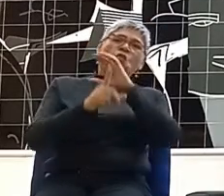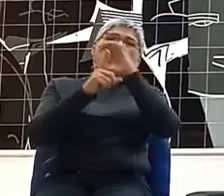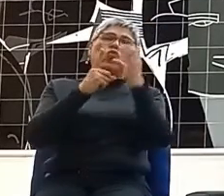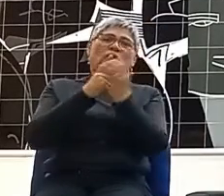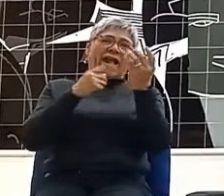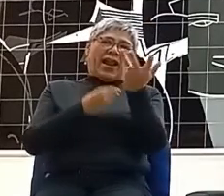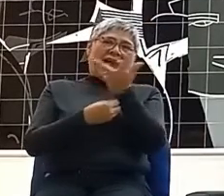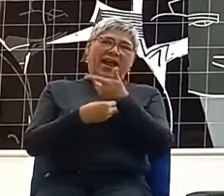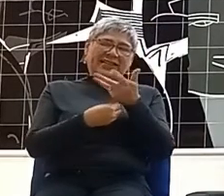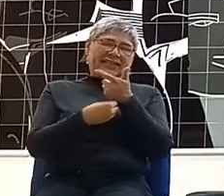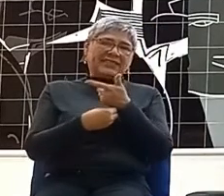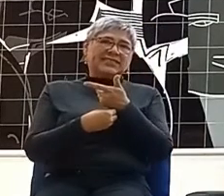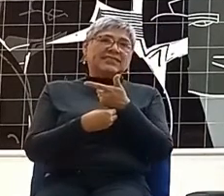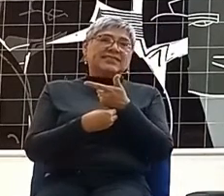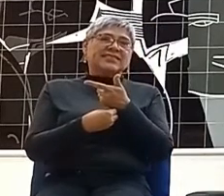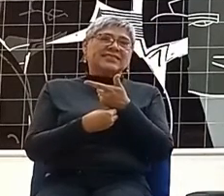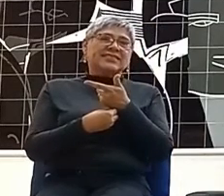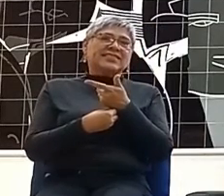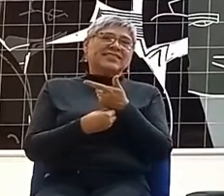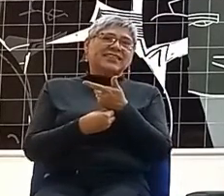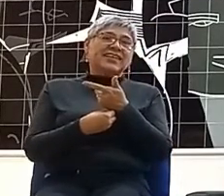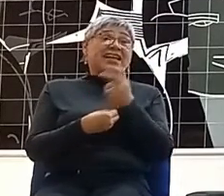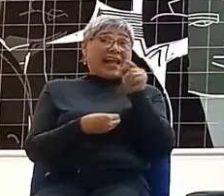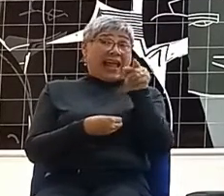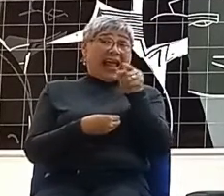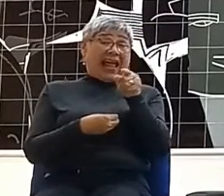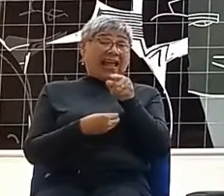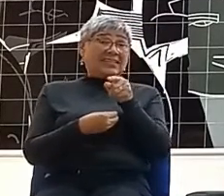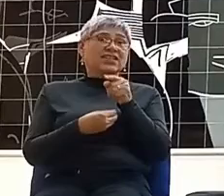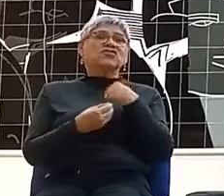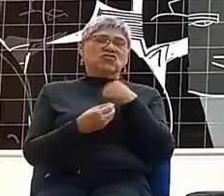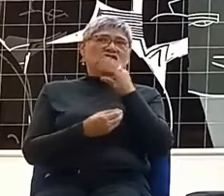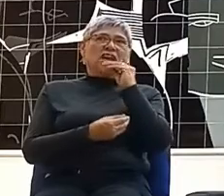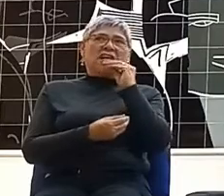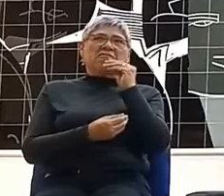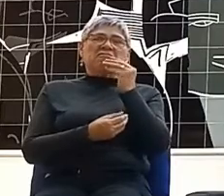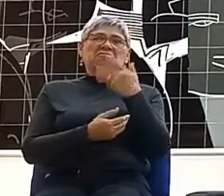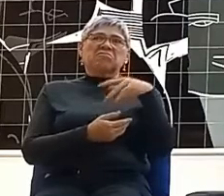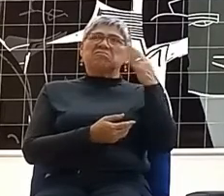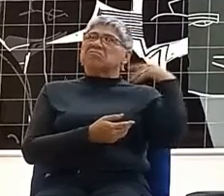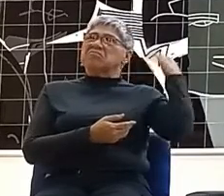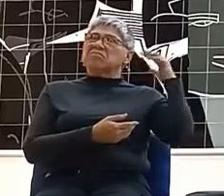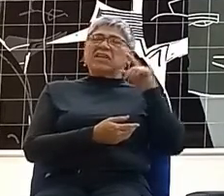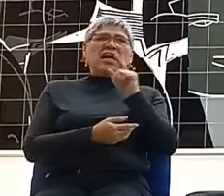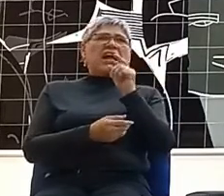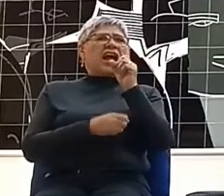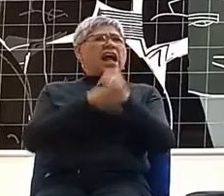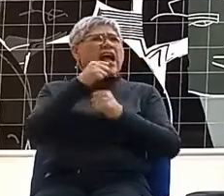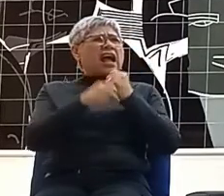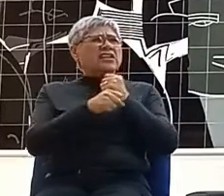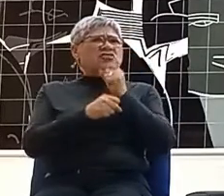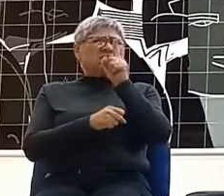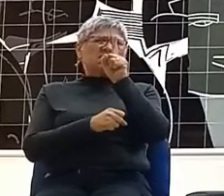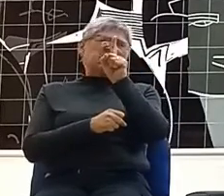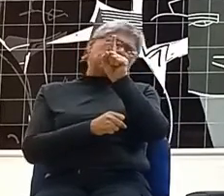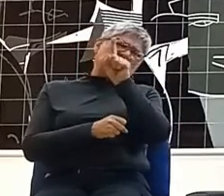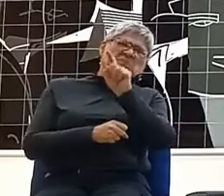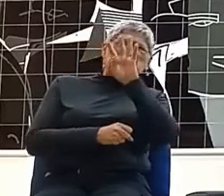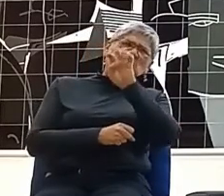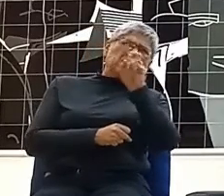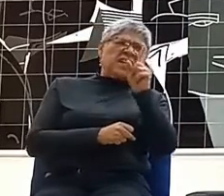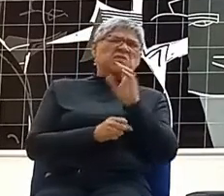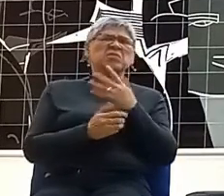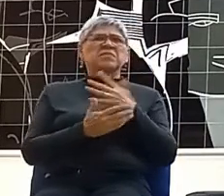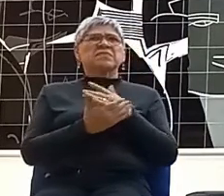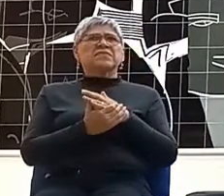Artes estamos hablando, sí, que somos un poco como la generación del 91, ¿no? La generación